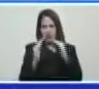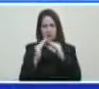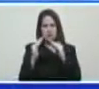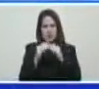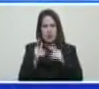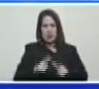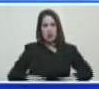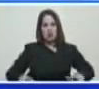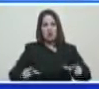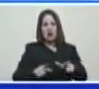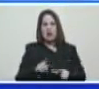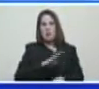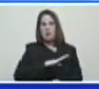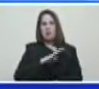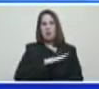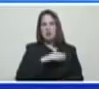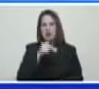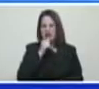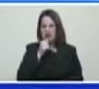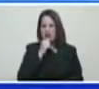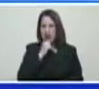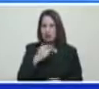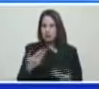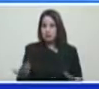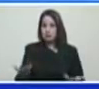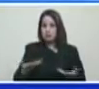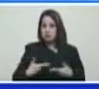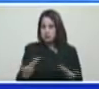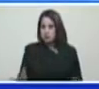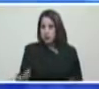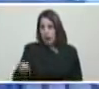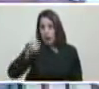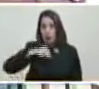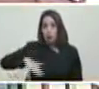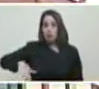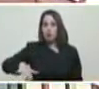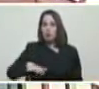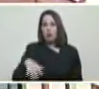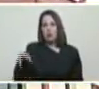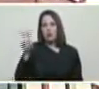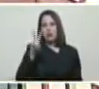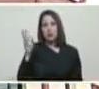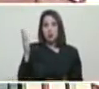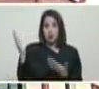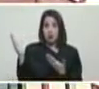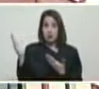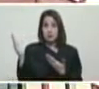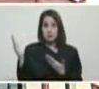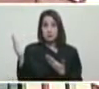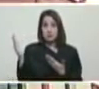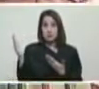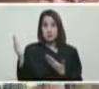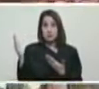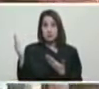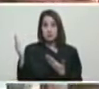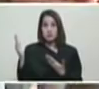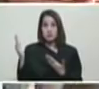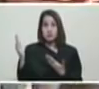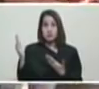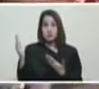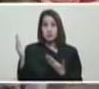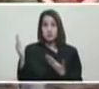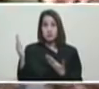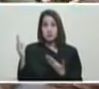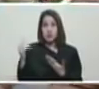a quién le pertenece este cuartel al pueblo de Venezuela le pertenece Y ustedes